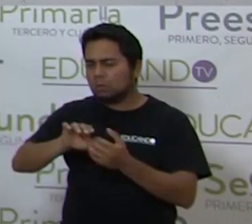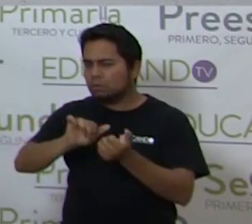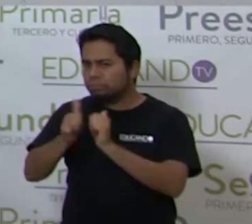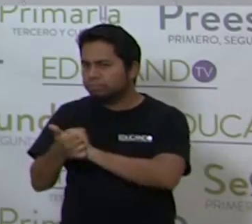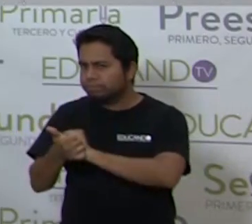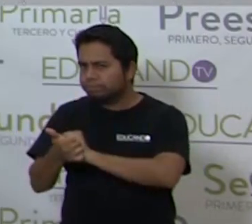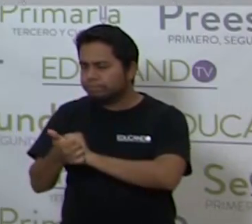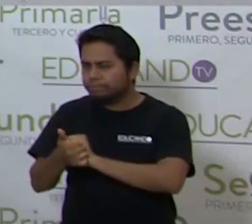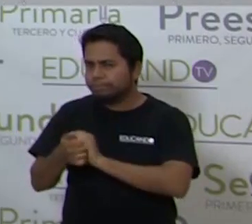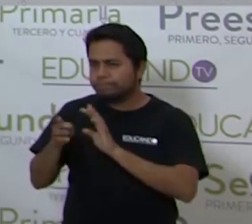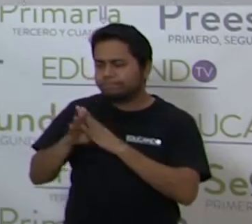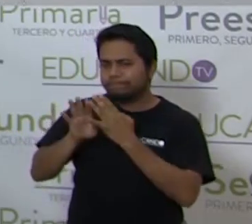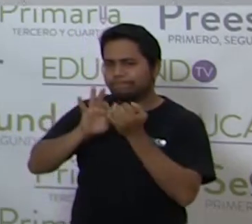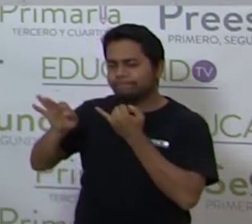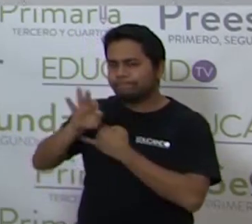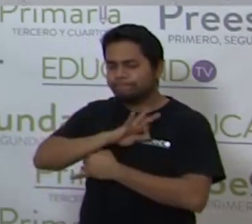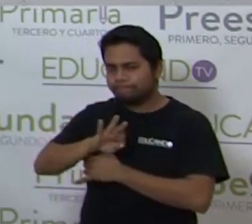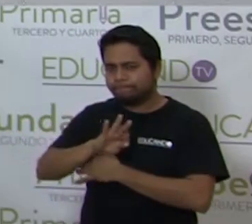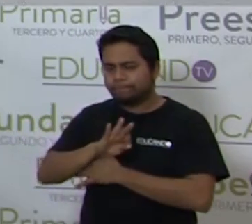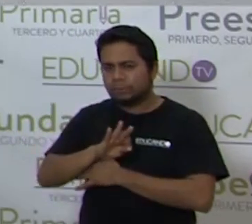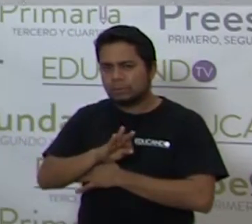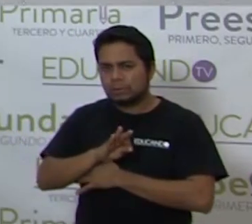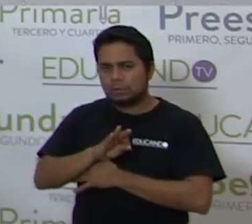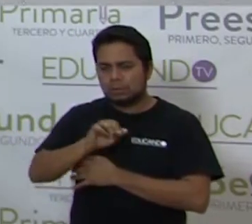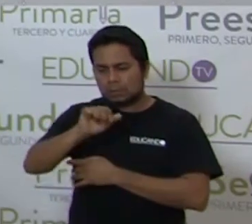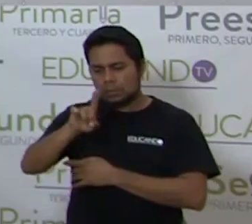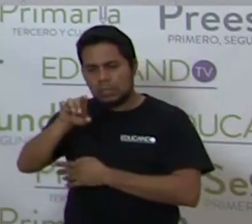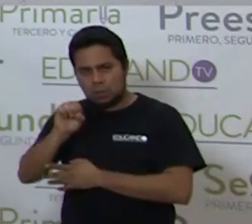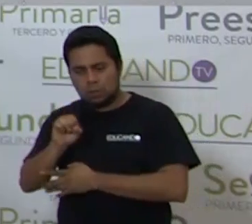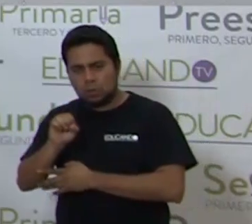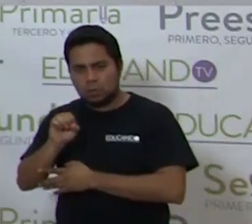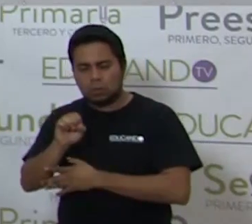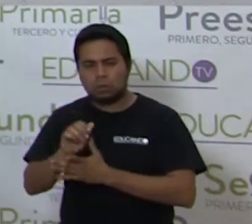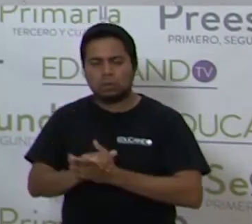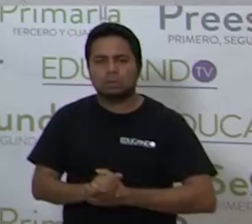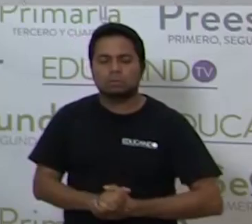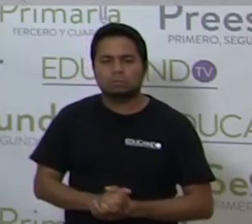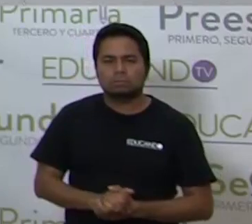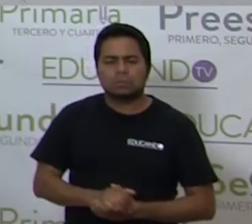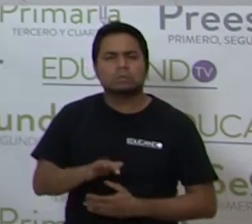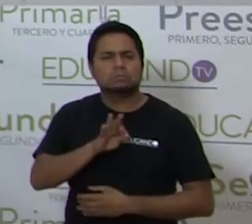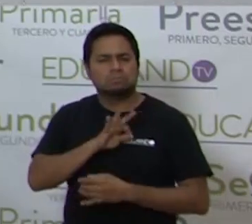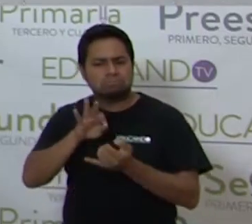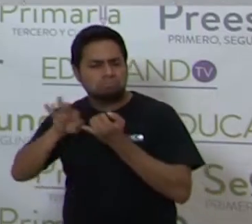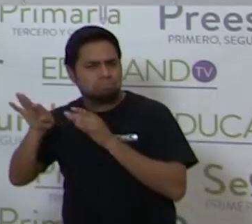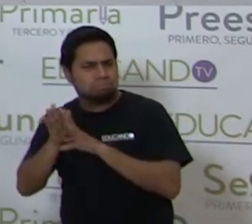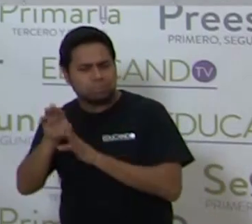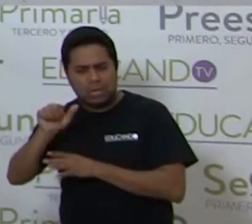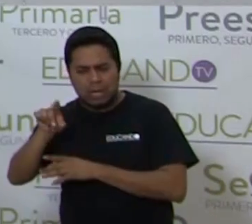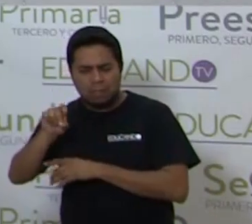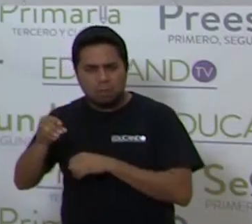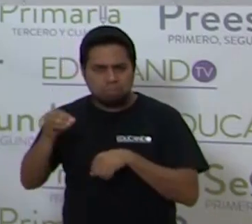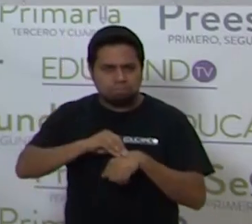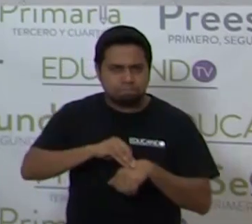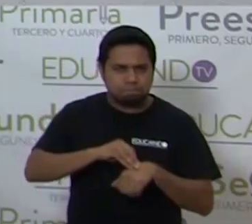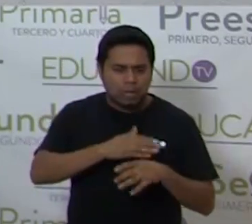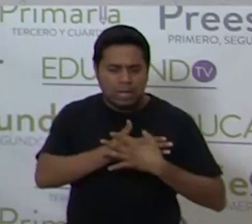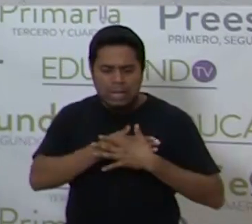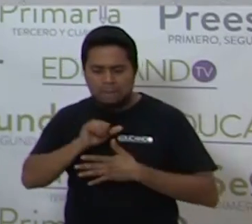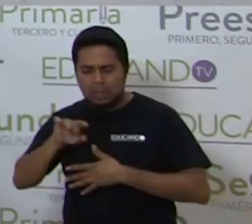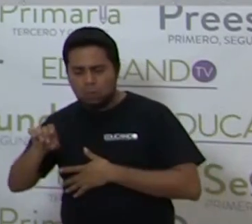A ver, ¿cómo puede terminar? En terminación ado. ¿Cómo puede ser? Bien.